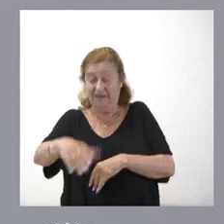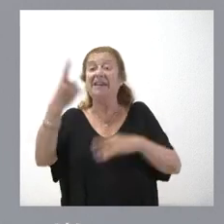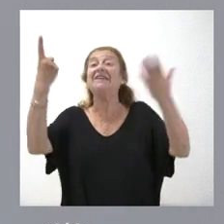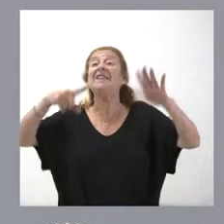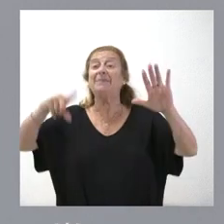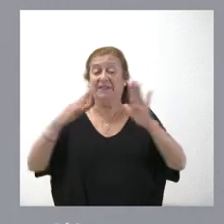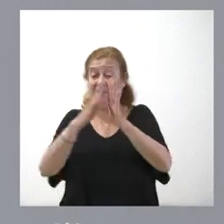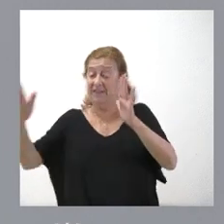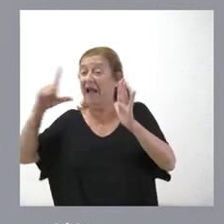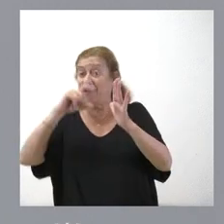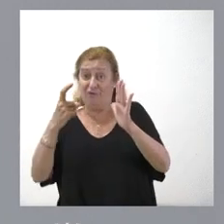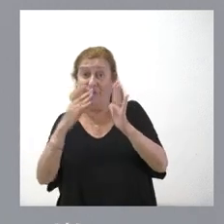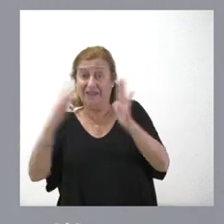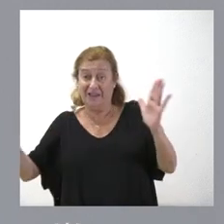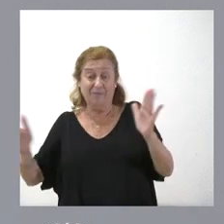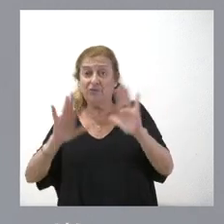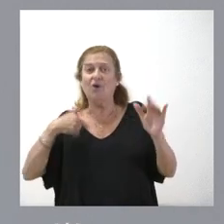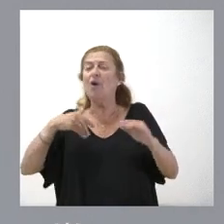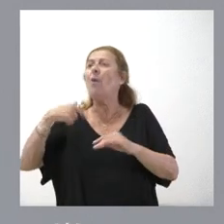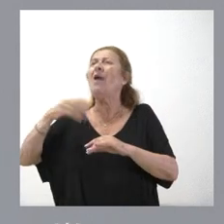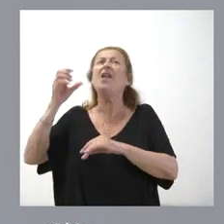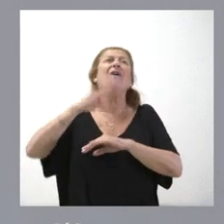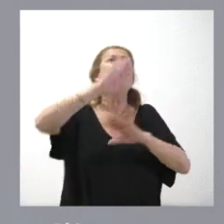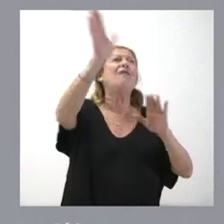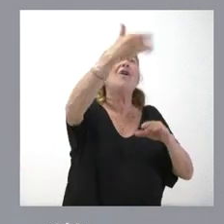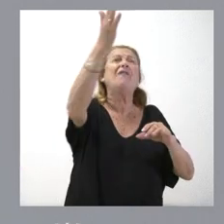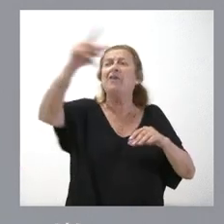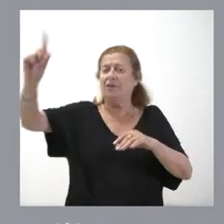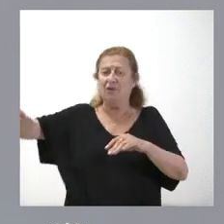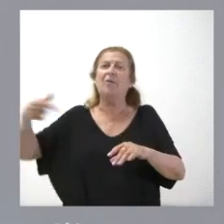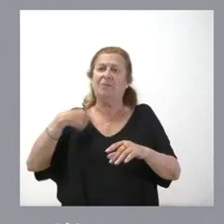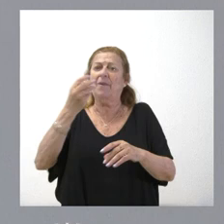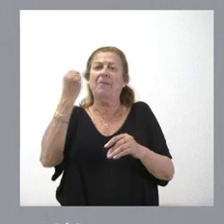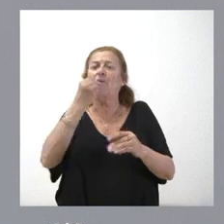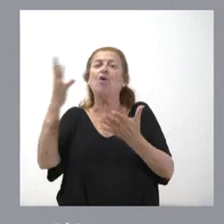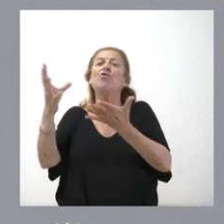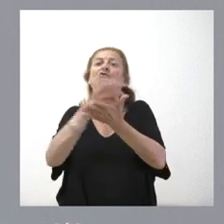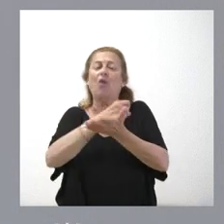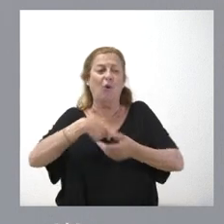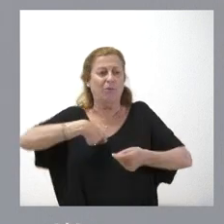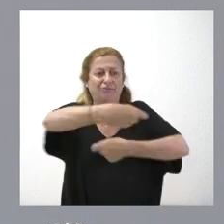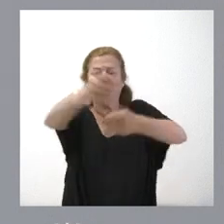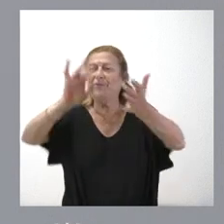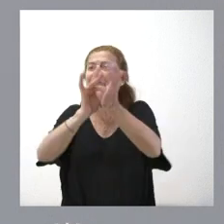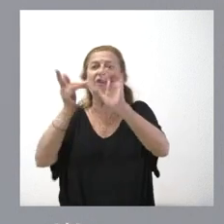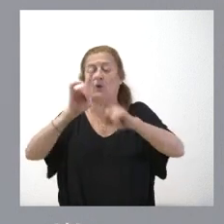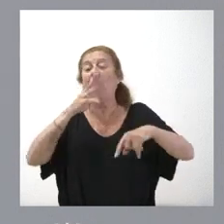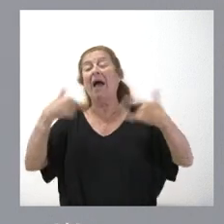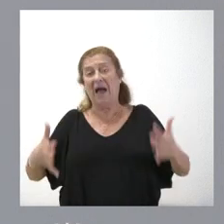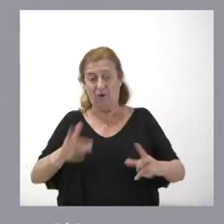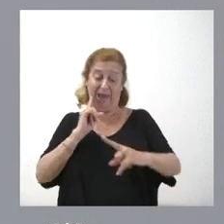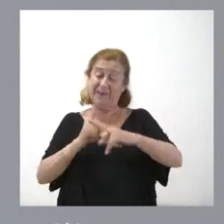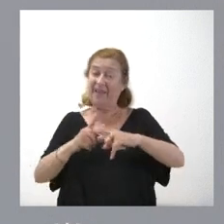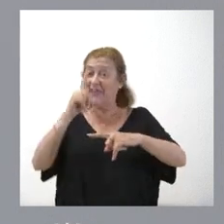ejercicio por tanto a nadie se le excluye pero era oportuno no esperar al final del ejercicio para destinar todos los recursos y por tanto ya a mitad de año hemos hecho una